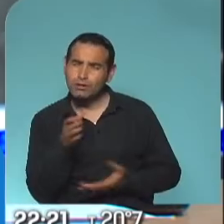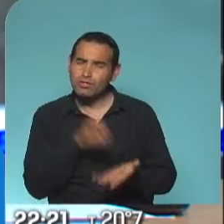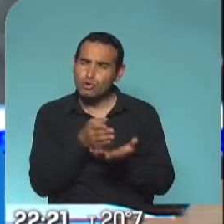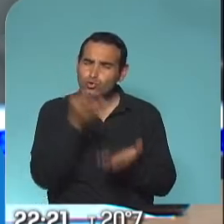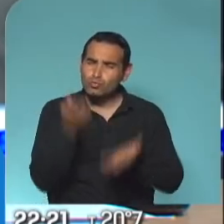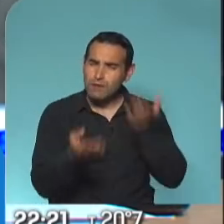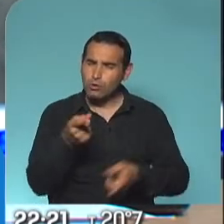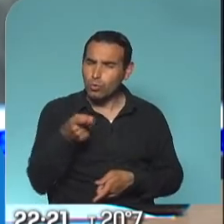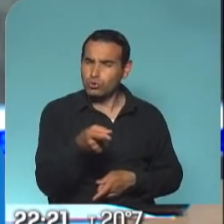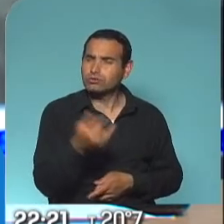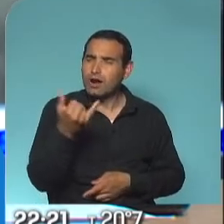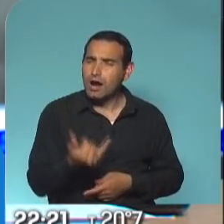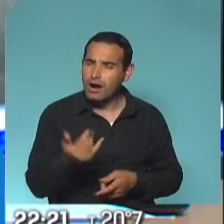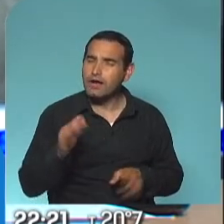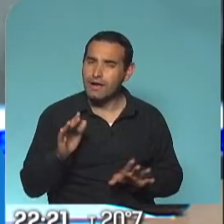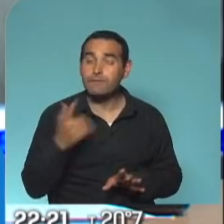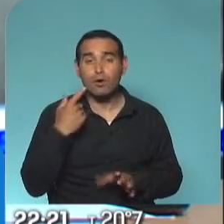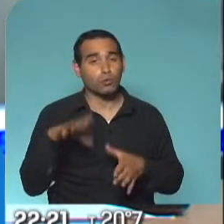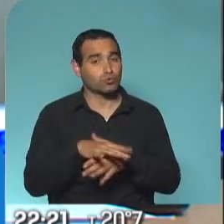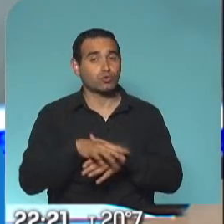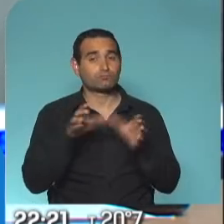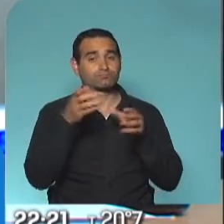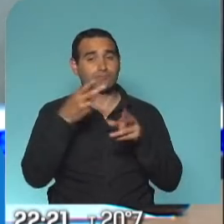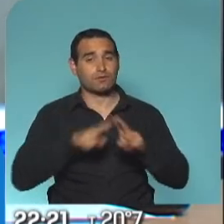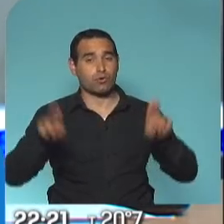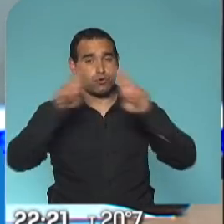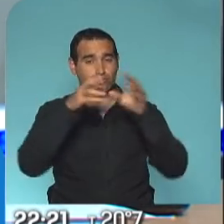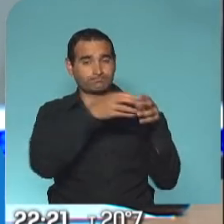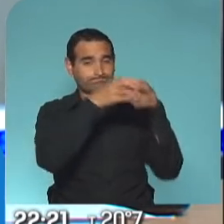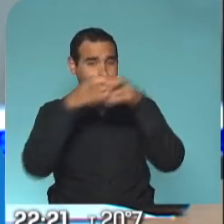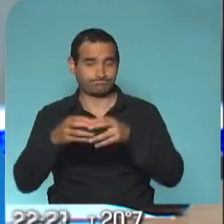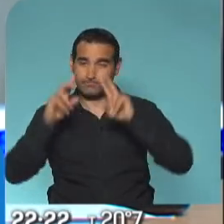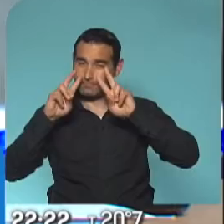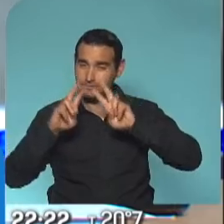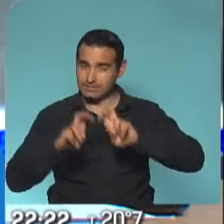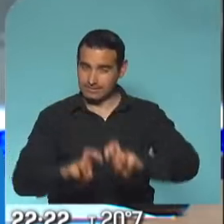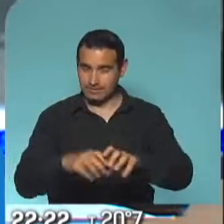derechos humanos que está justamente analizando una misión de Naciones Unidas allí en Chile.